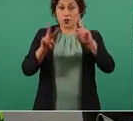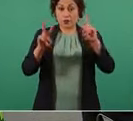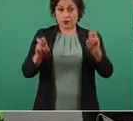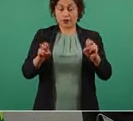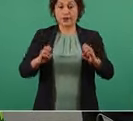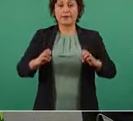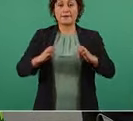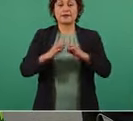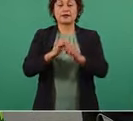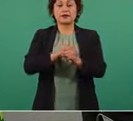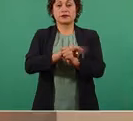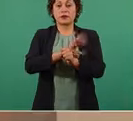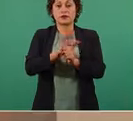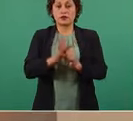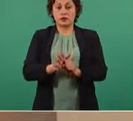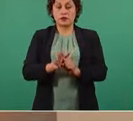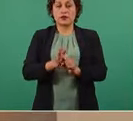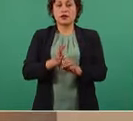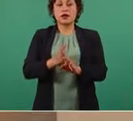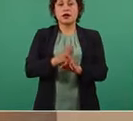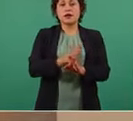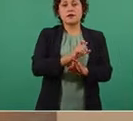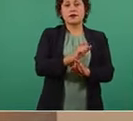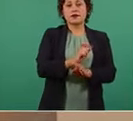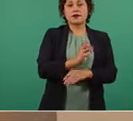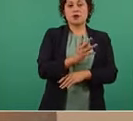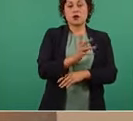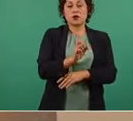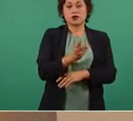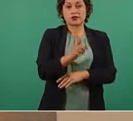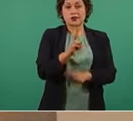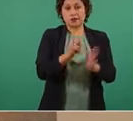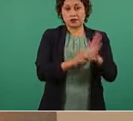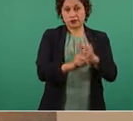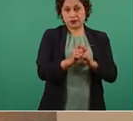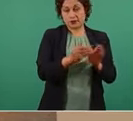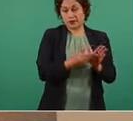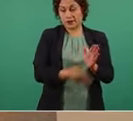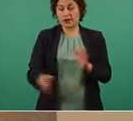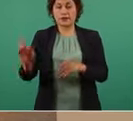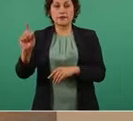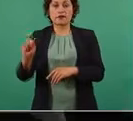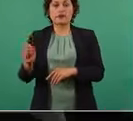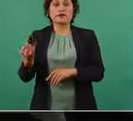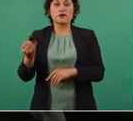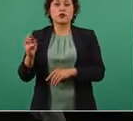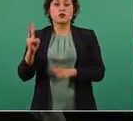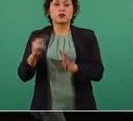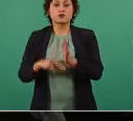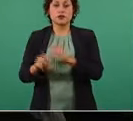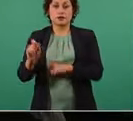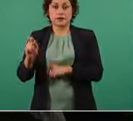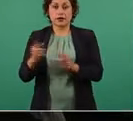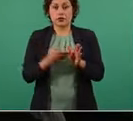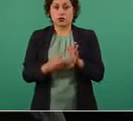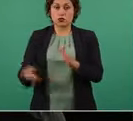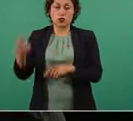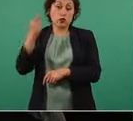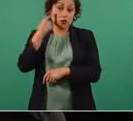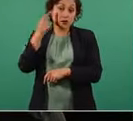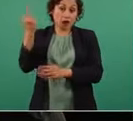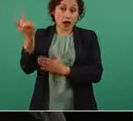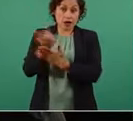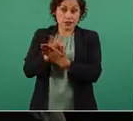sanitaria, la vacunación desde el 24 de diciembre de 2020 al 20 de junio del 21, estas son las cifras que se han